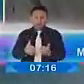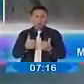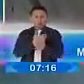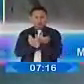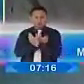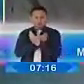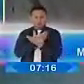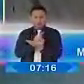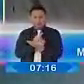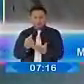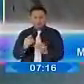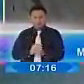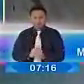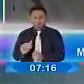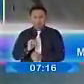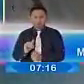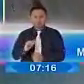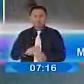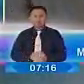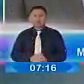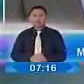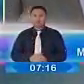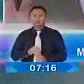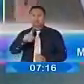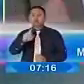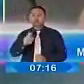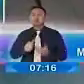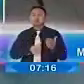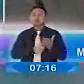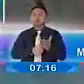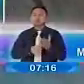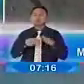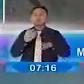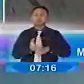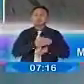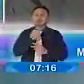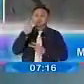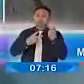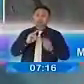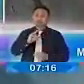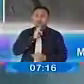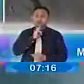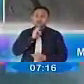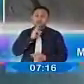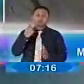usted y todo el país. Lo propio. Ministro, ¿qué resultado tenemos de la visita a Estados Unidos?